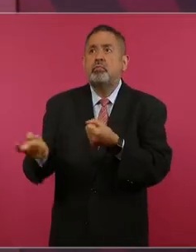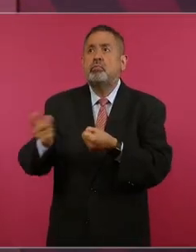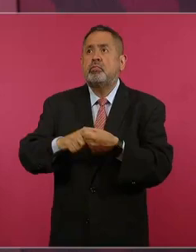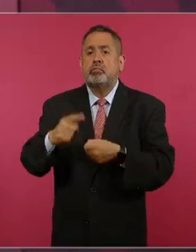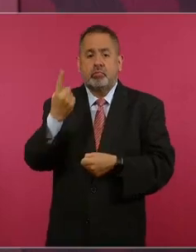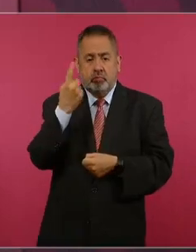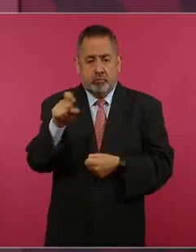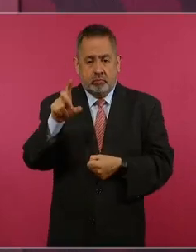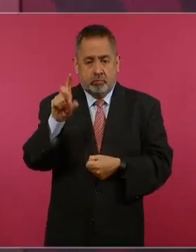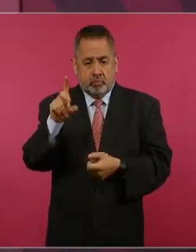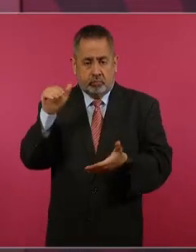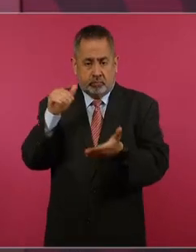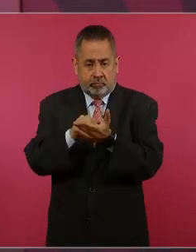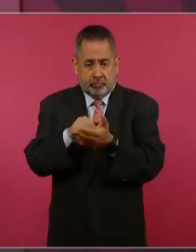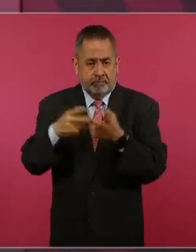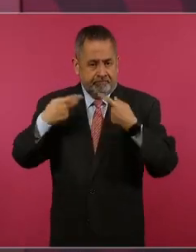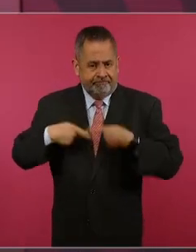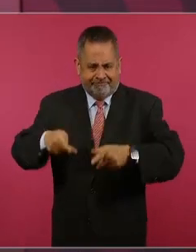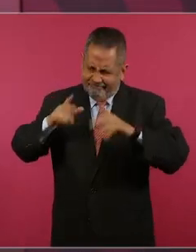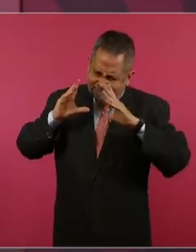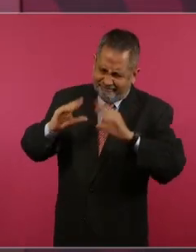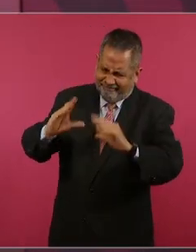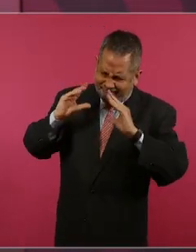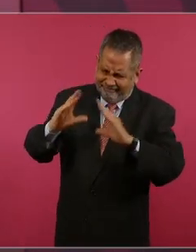130 mil elementos formados,